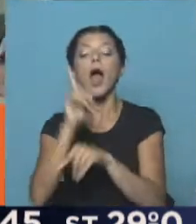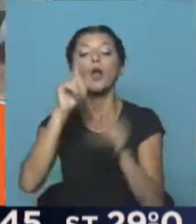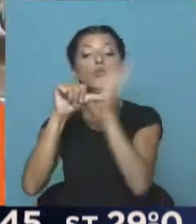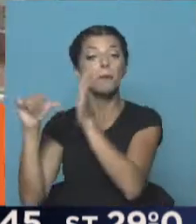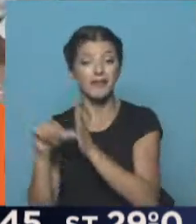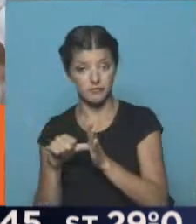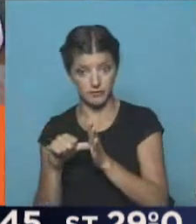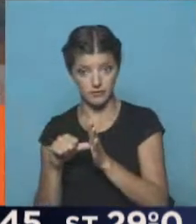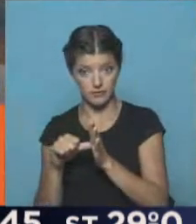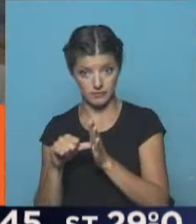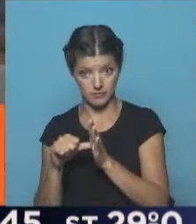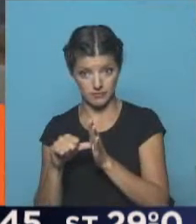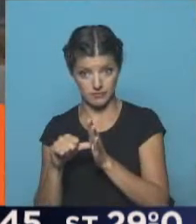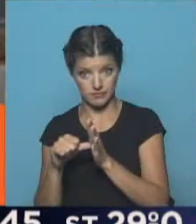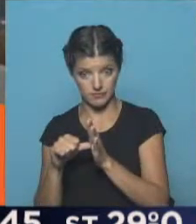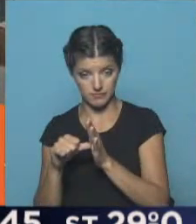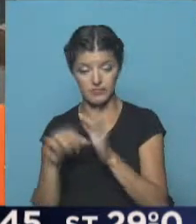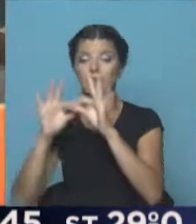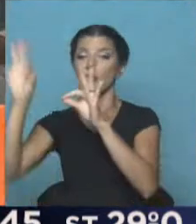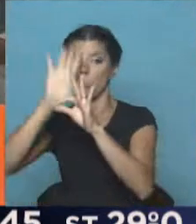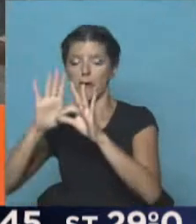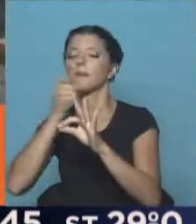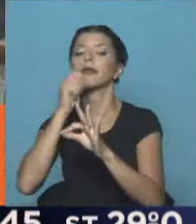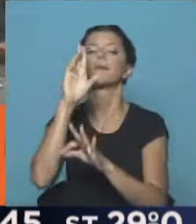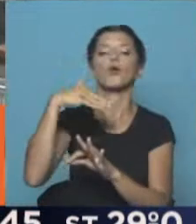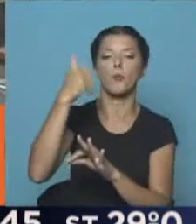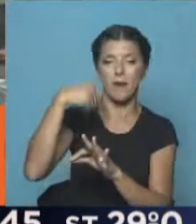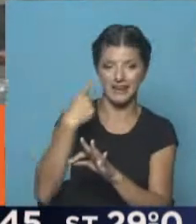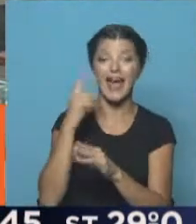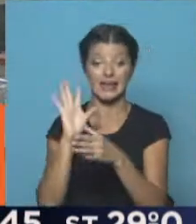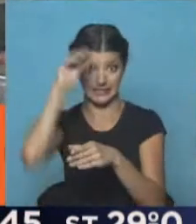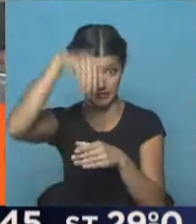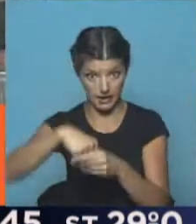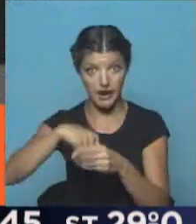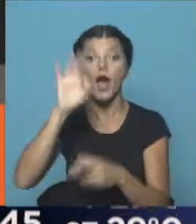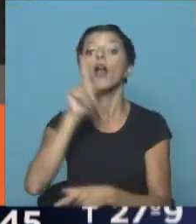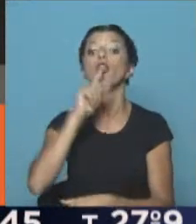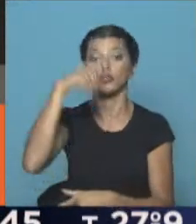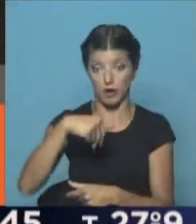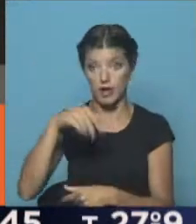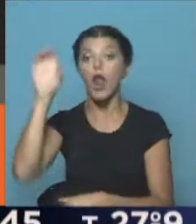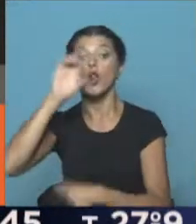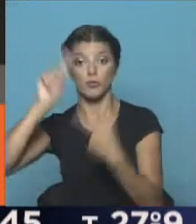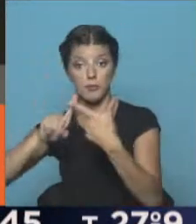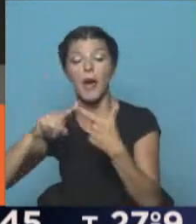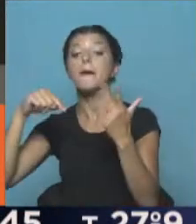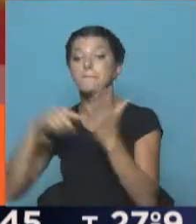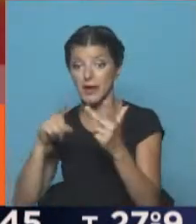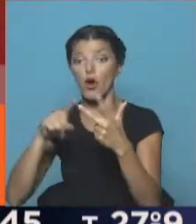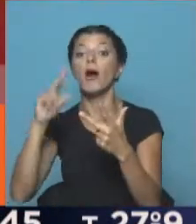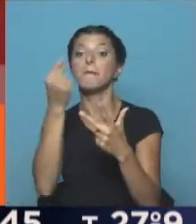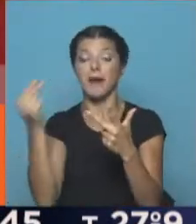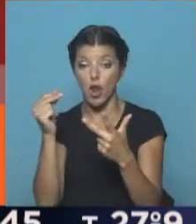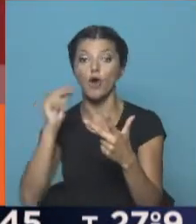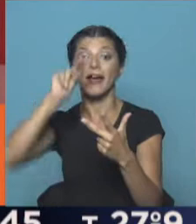de la periferia de europa digo romana forma parte de lo tan forma parte formal de la unión europea pero no está ni en el euro ni en el cen es decir no